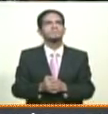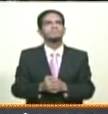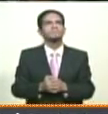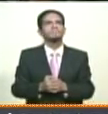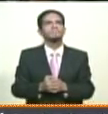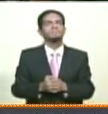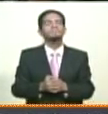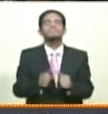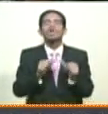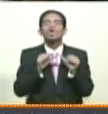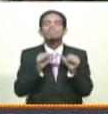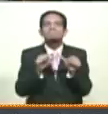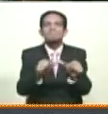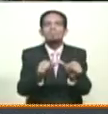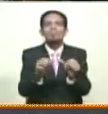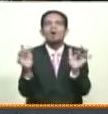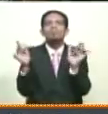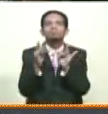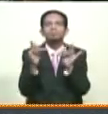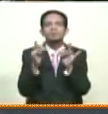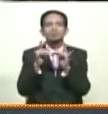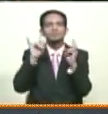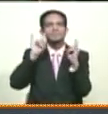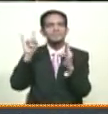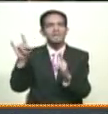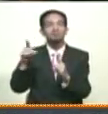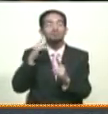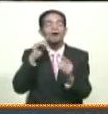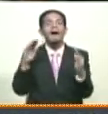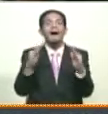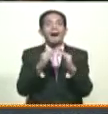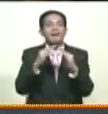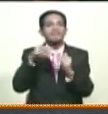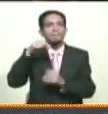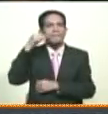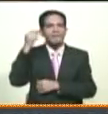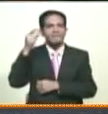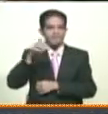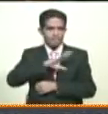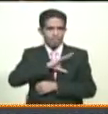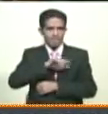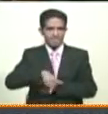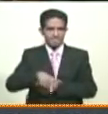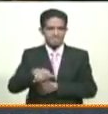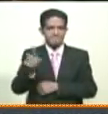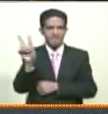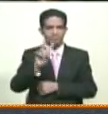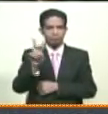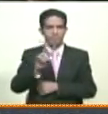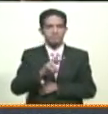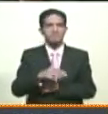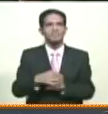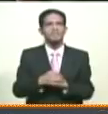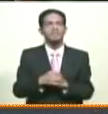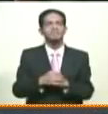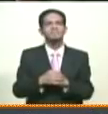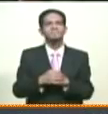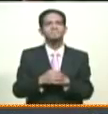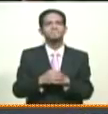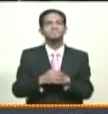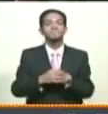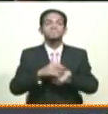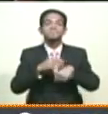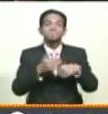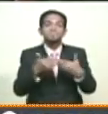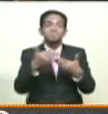Continuamos transmitiendo en vivo y directo desde la Casa Amarilla de la República Bolivariana de Venezuela. Vemos en pantalla dentro de pocos minutos lo que sería